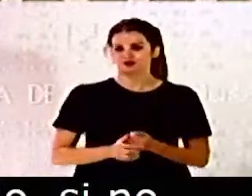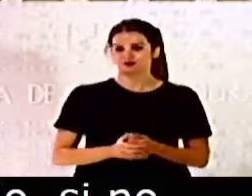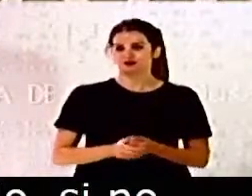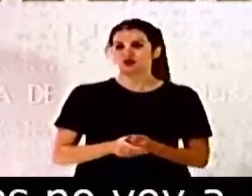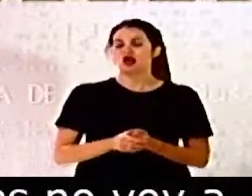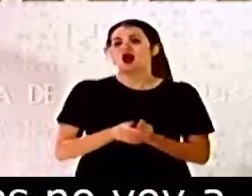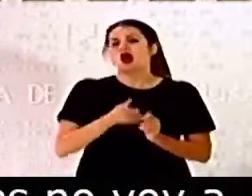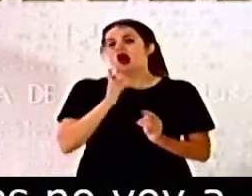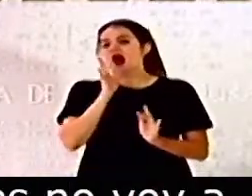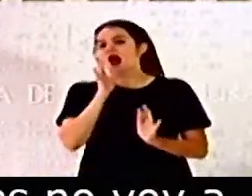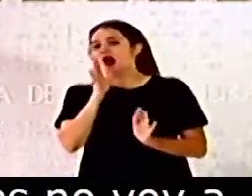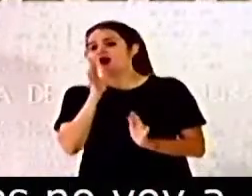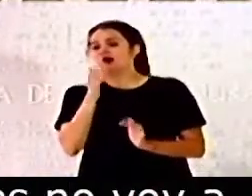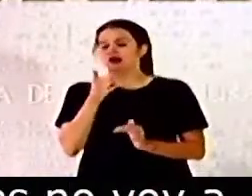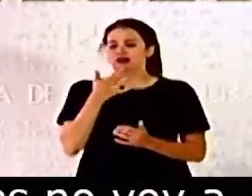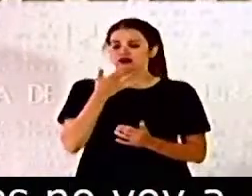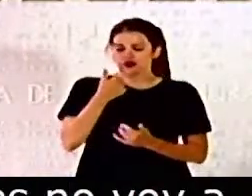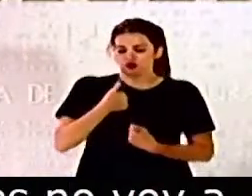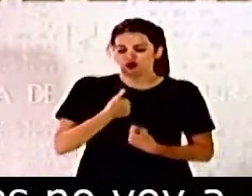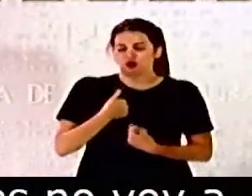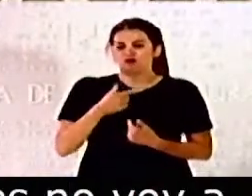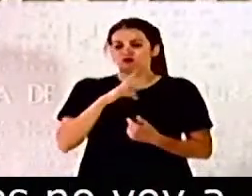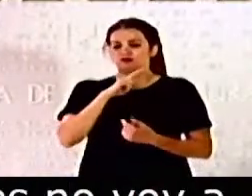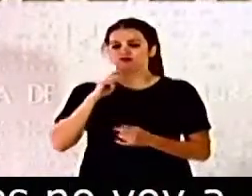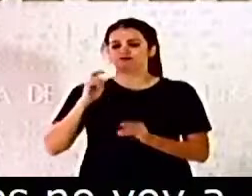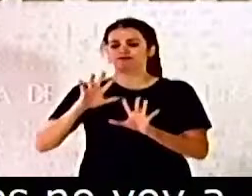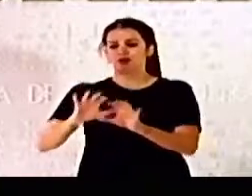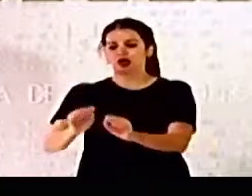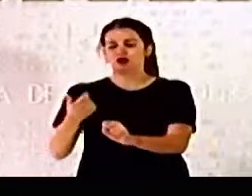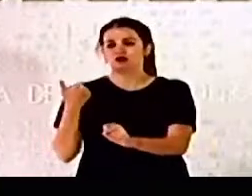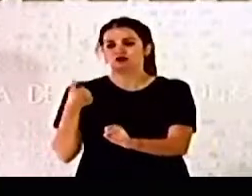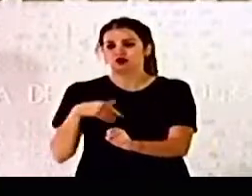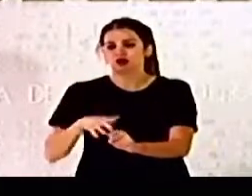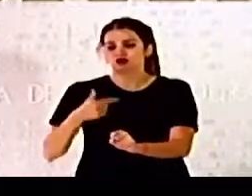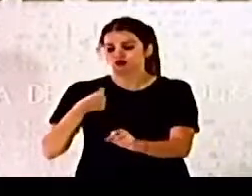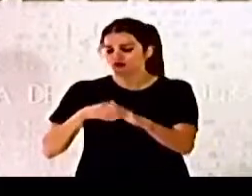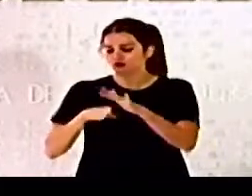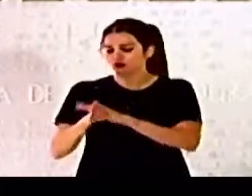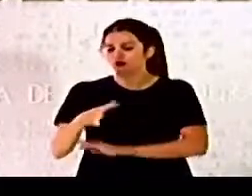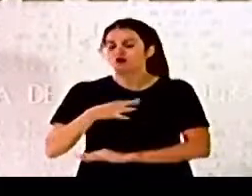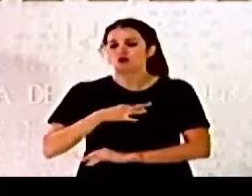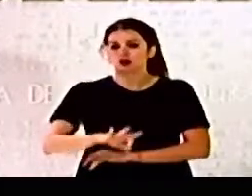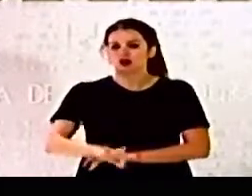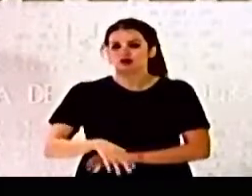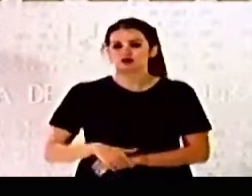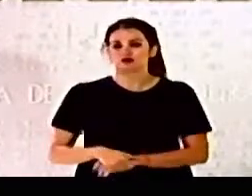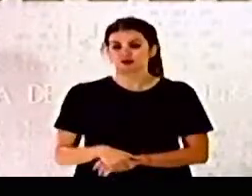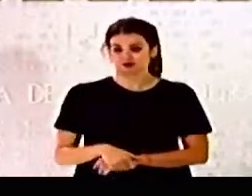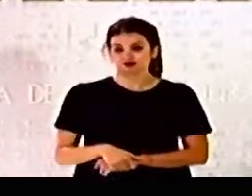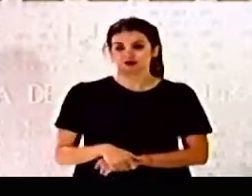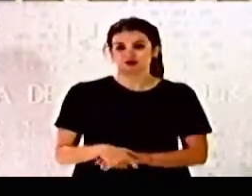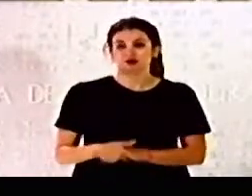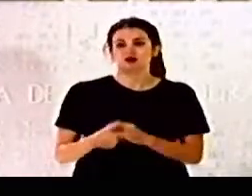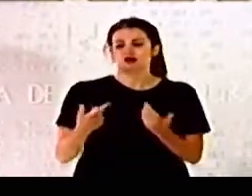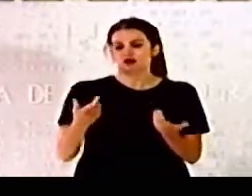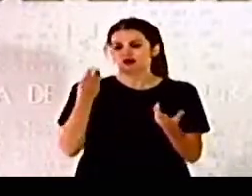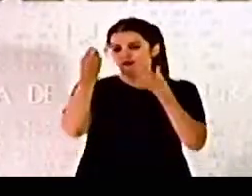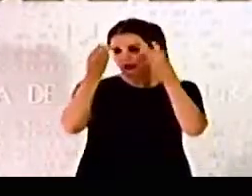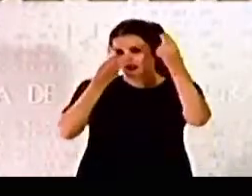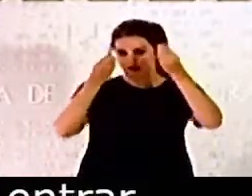Ahora, si lo tengo ya reservado, chico, ¿puedo entrar? Quiero decir, sentido